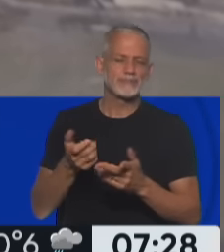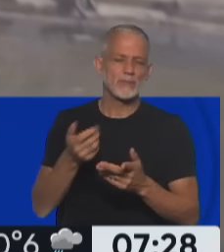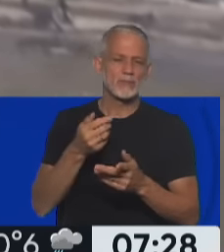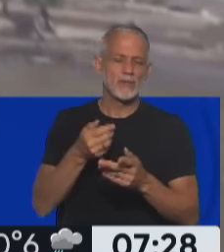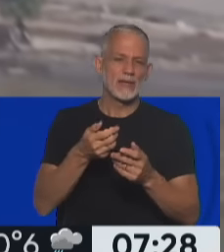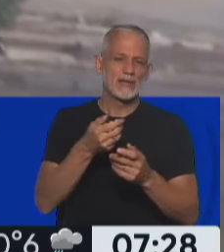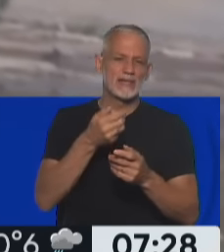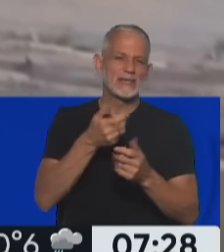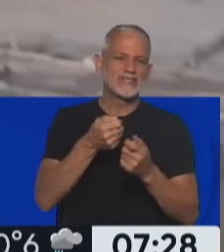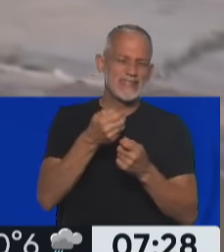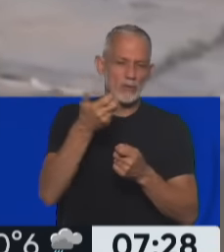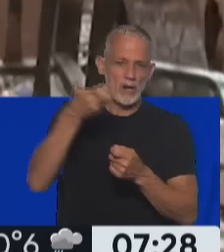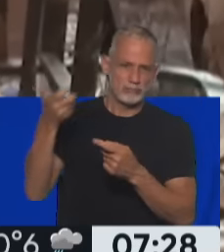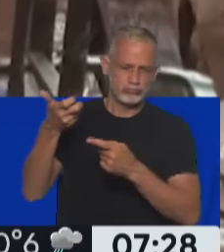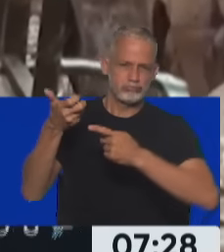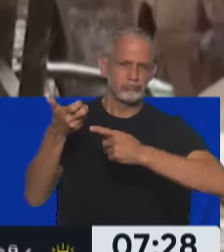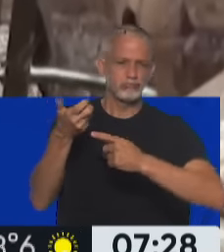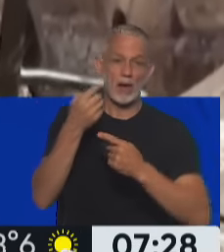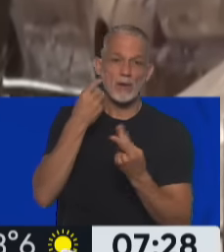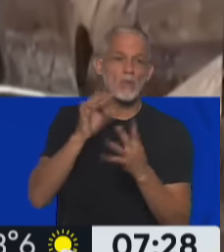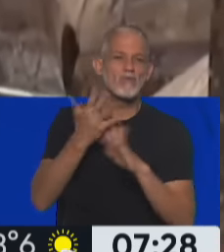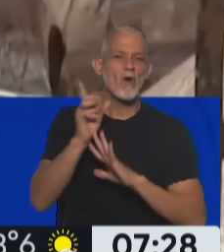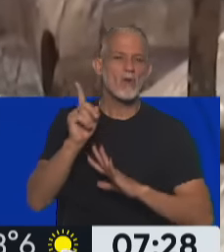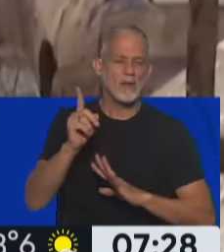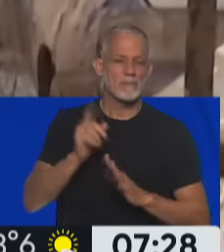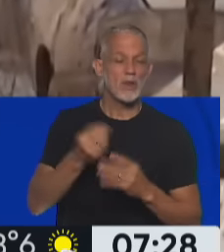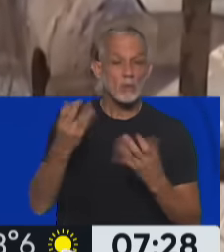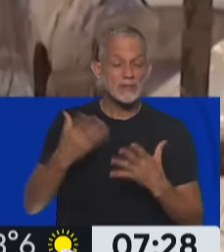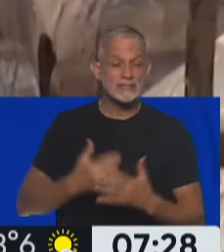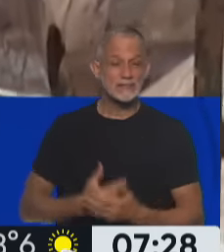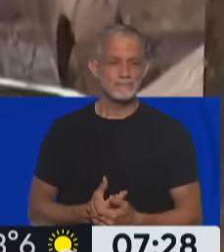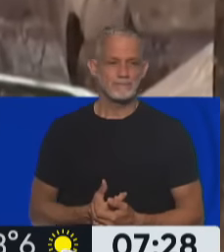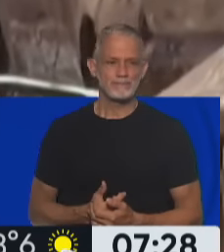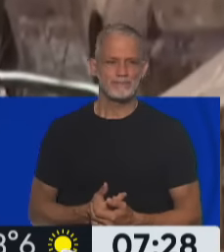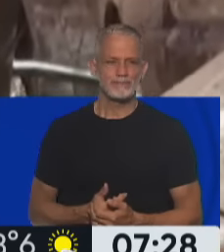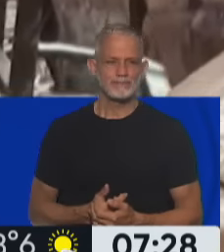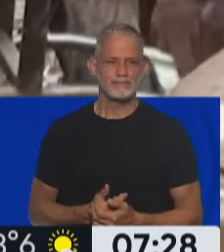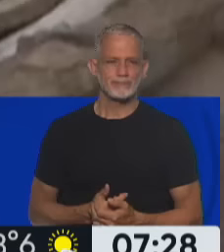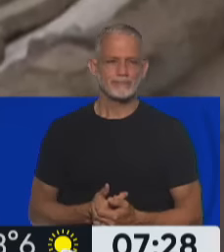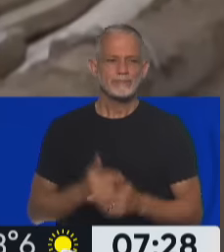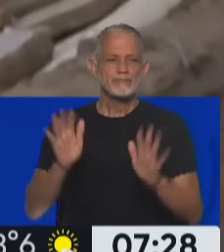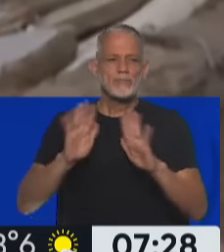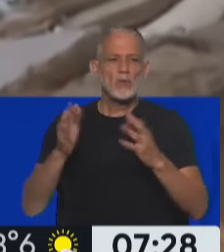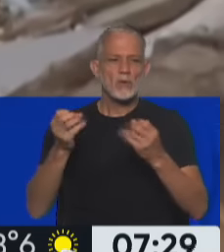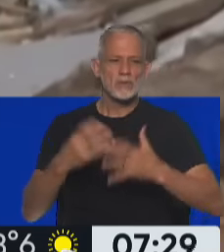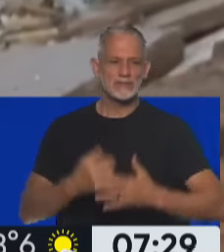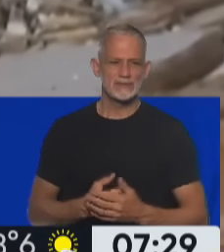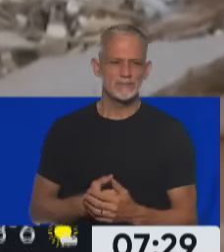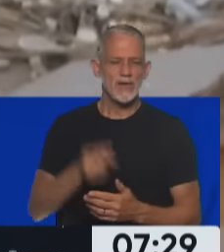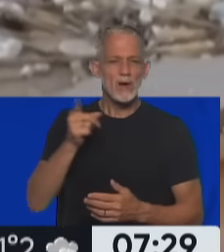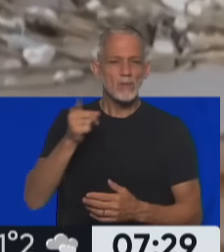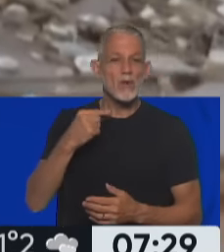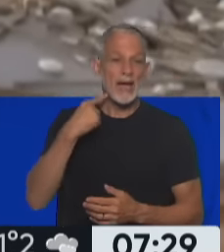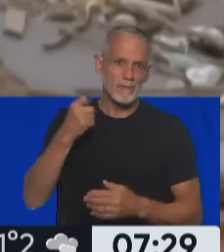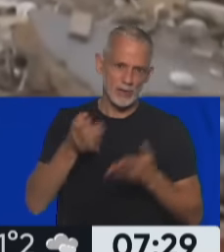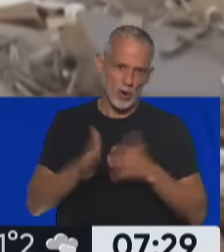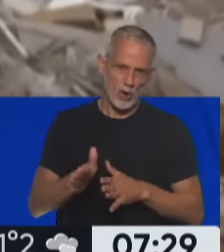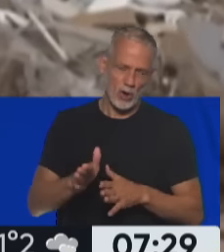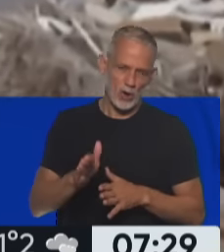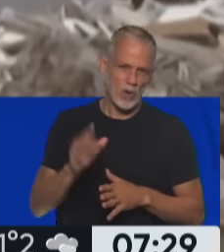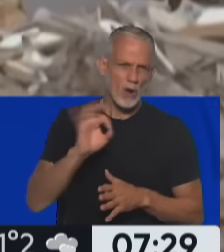así también queremos Claro. tener su mirada. ¿Cómo estás, Jorge? Buenas. Vos sos español, ¿no? Bien.